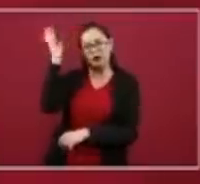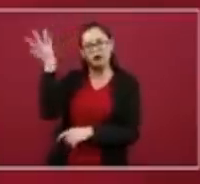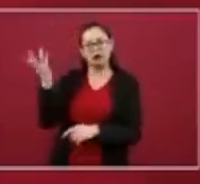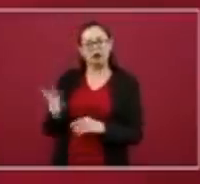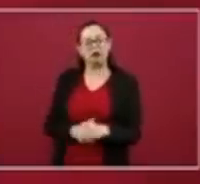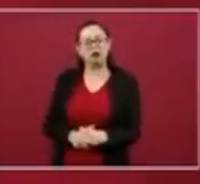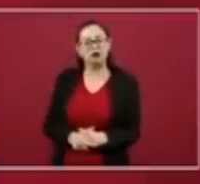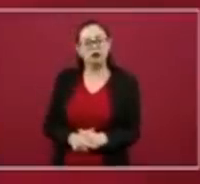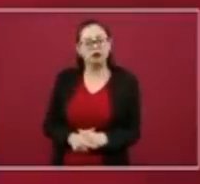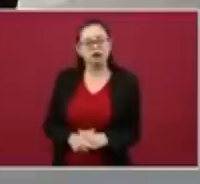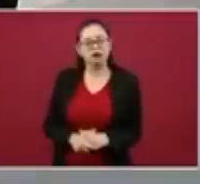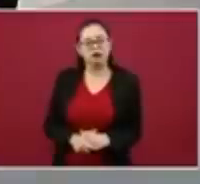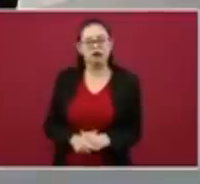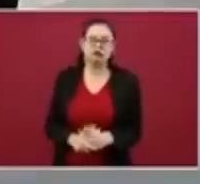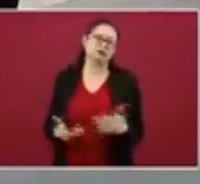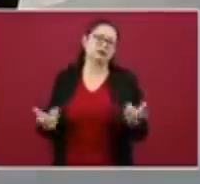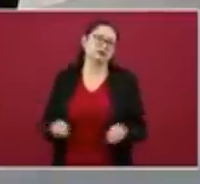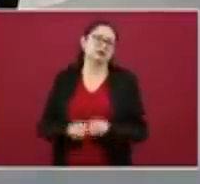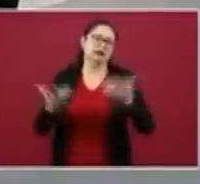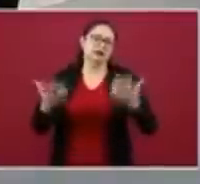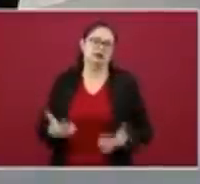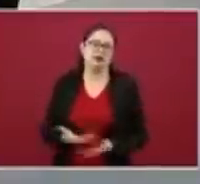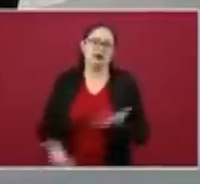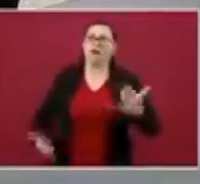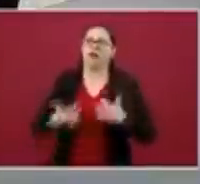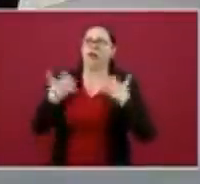por eso tanto pleito, ¿no?